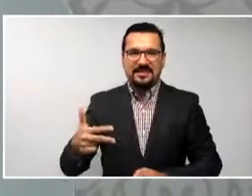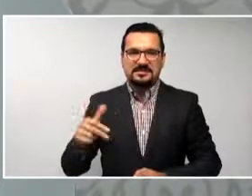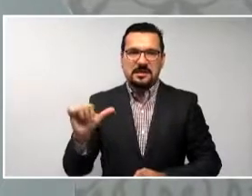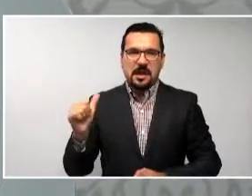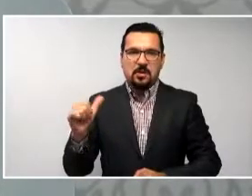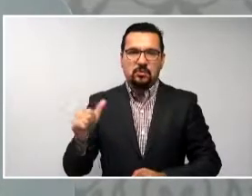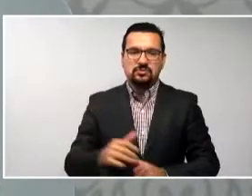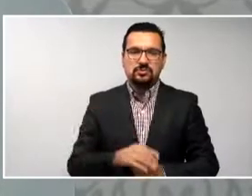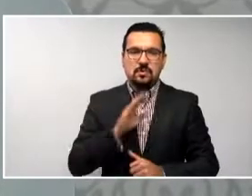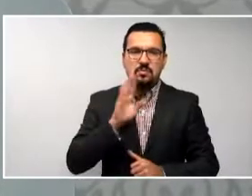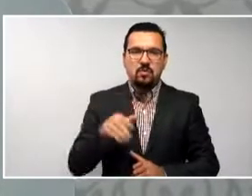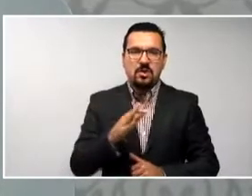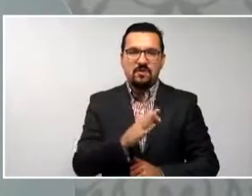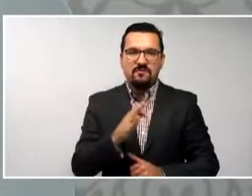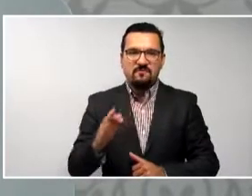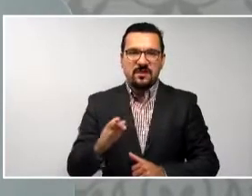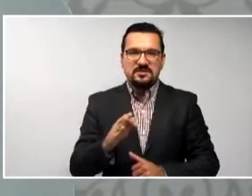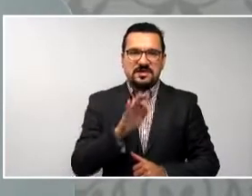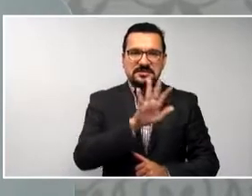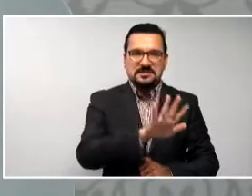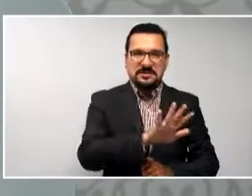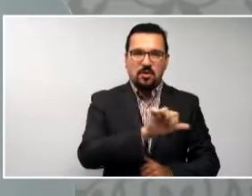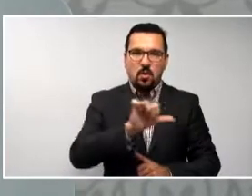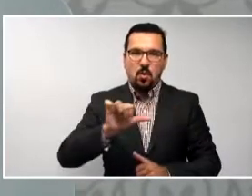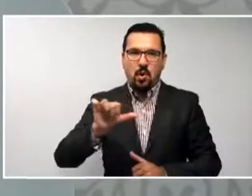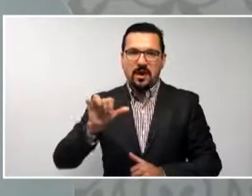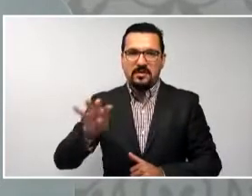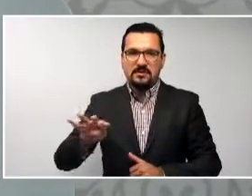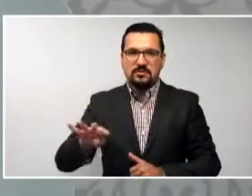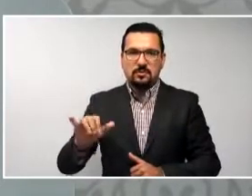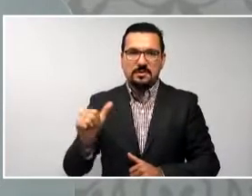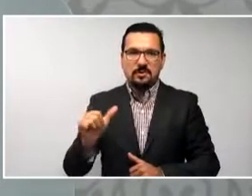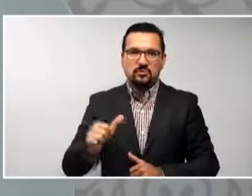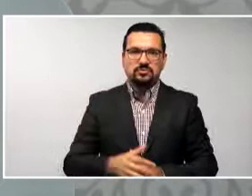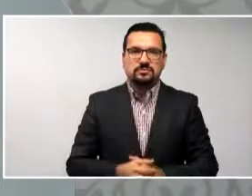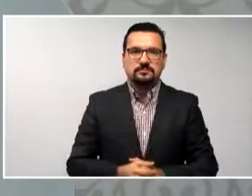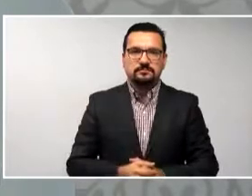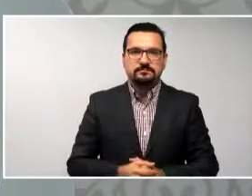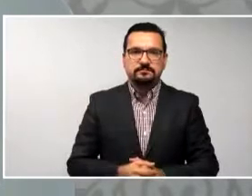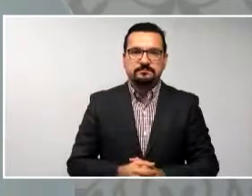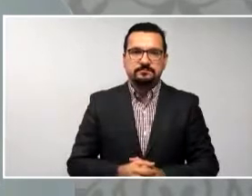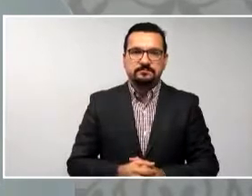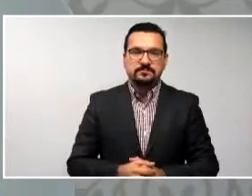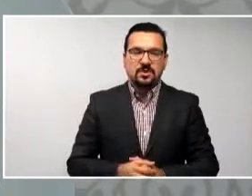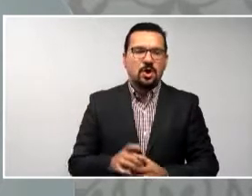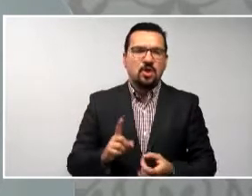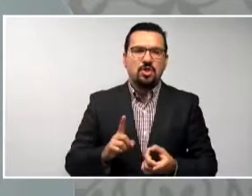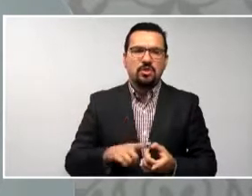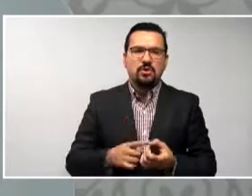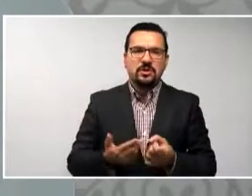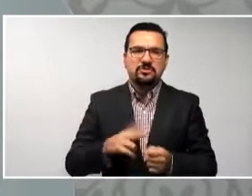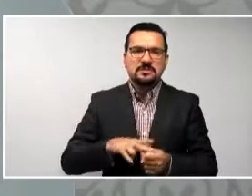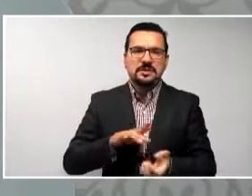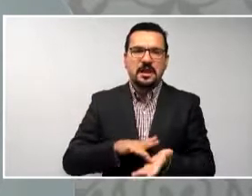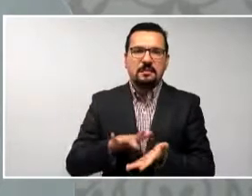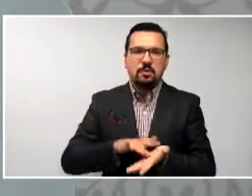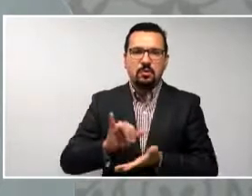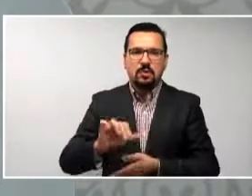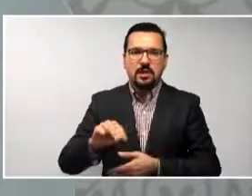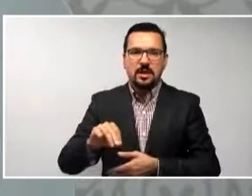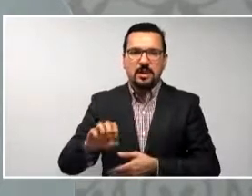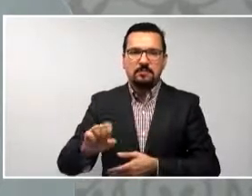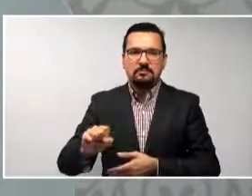y fallecieron entre el 5 y el 19 de agosto respecto a la institución médica y hms